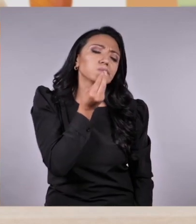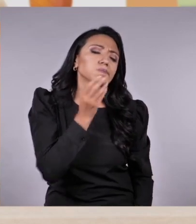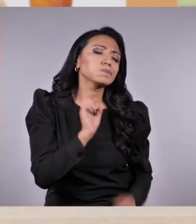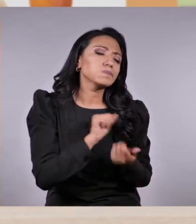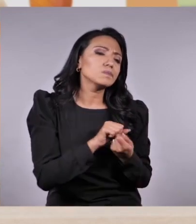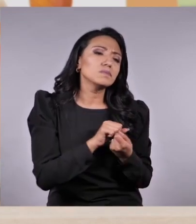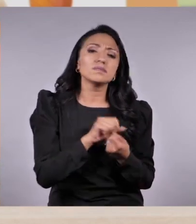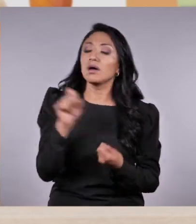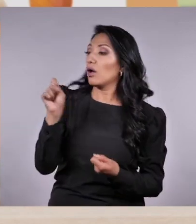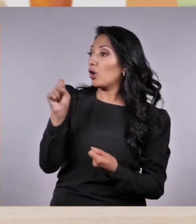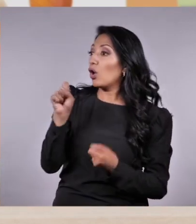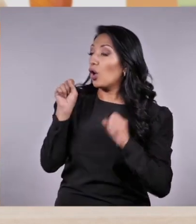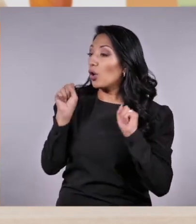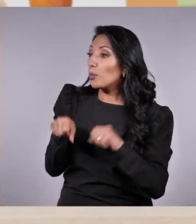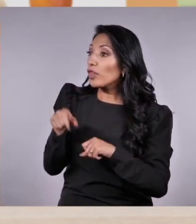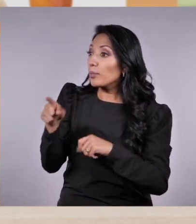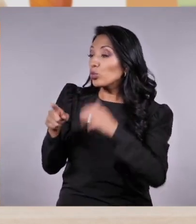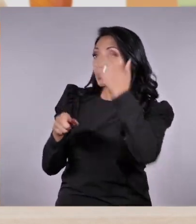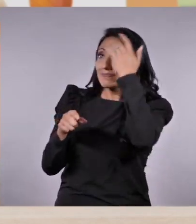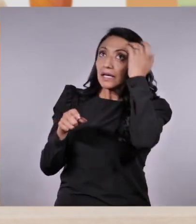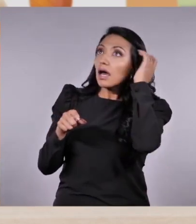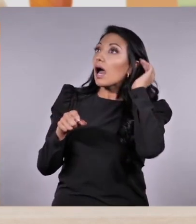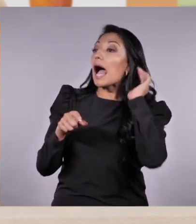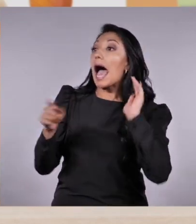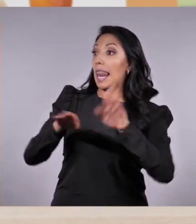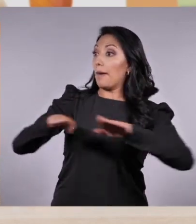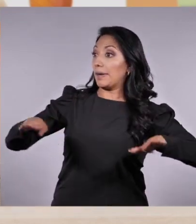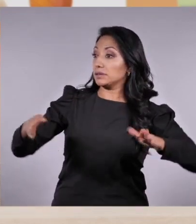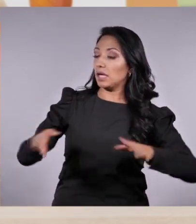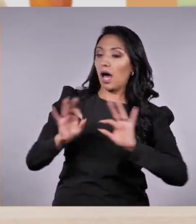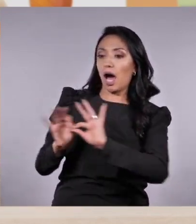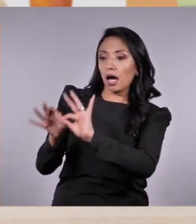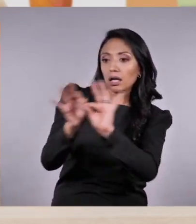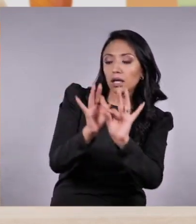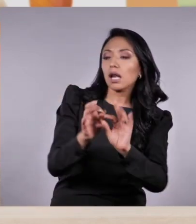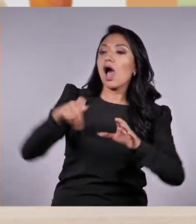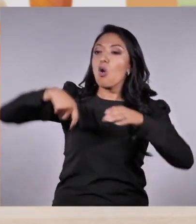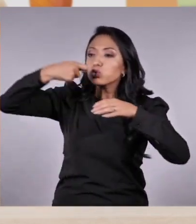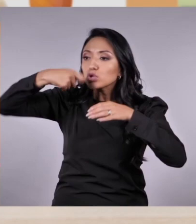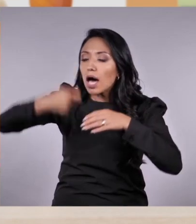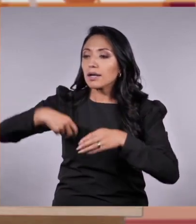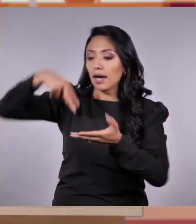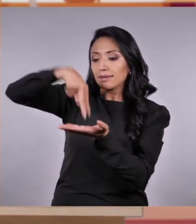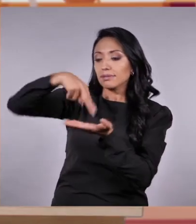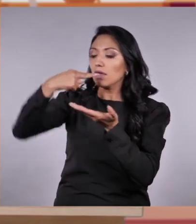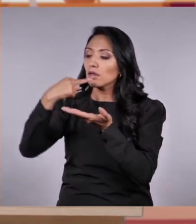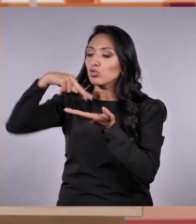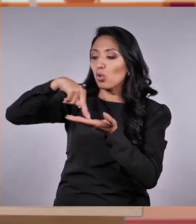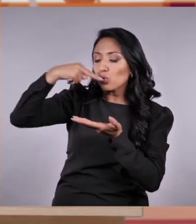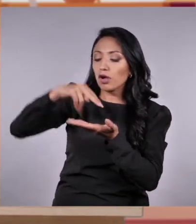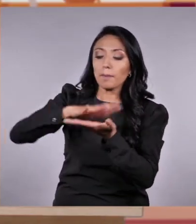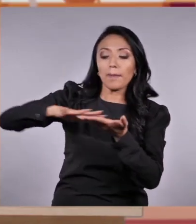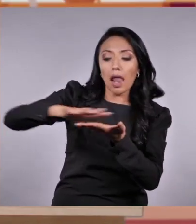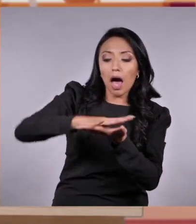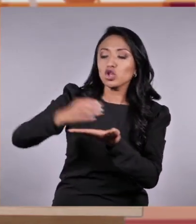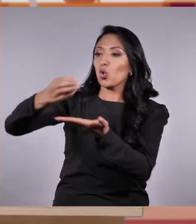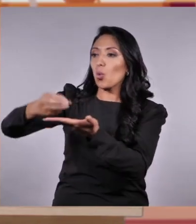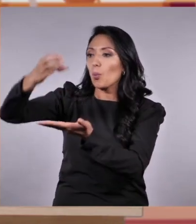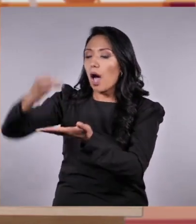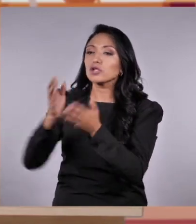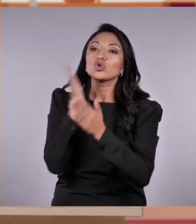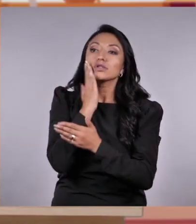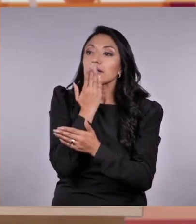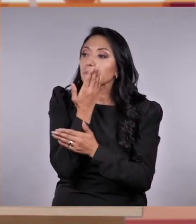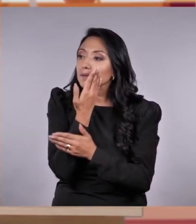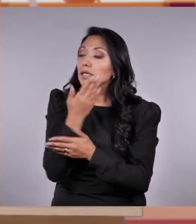Y podemos preparar la mesa. Hay que buscar cucharas, tenedores, platos, vasos, servilletas,